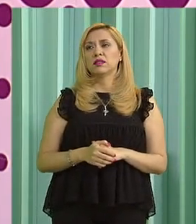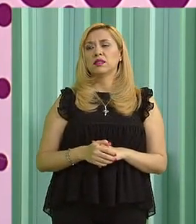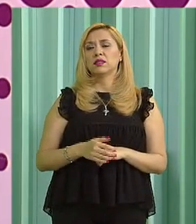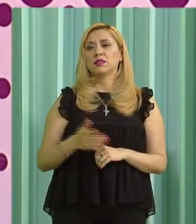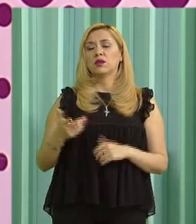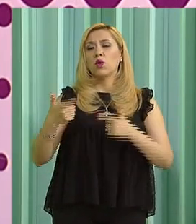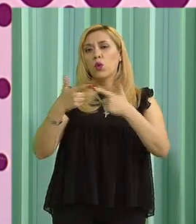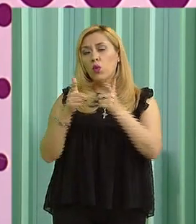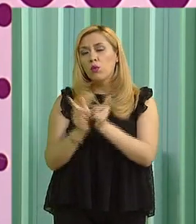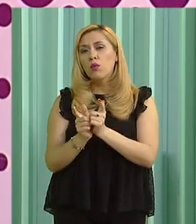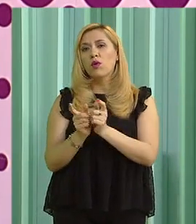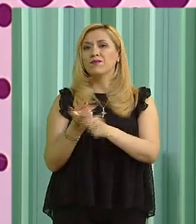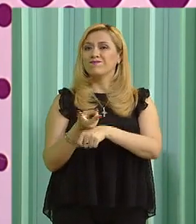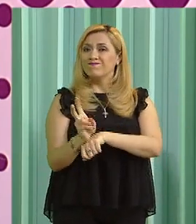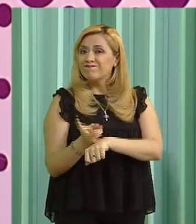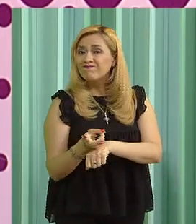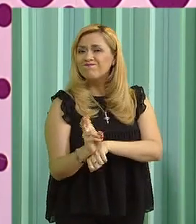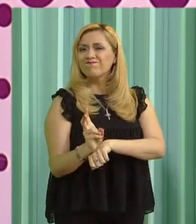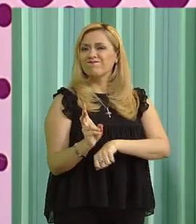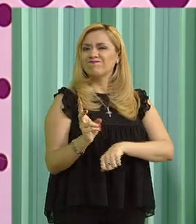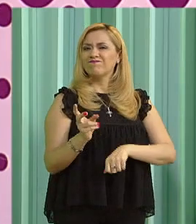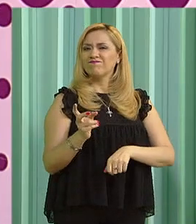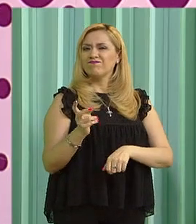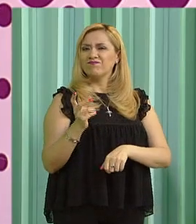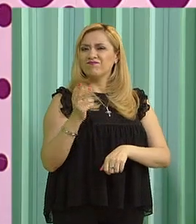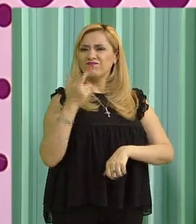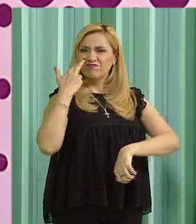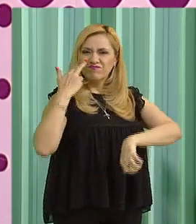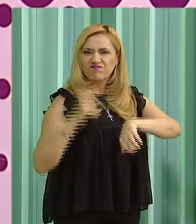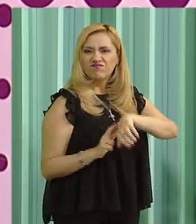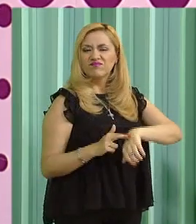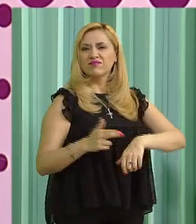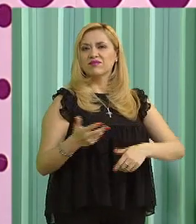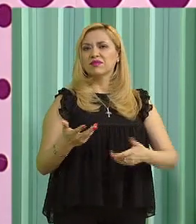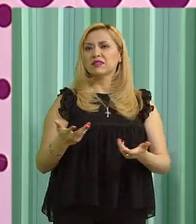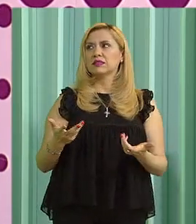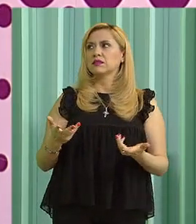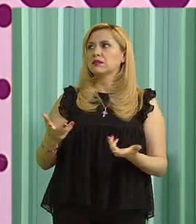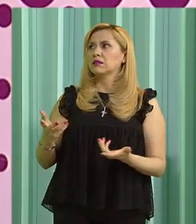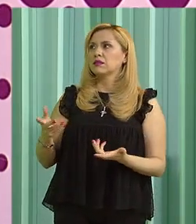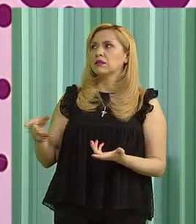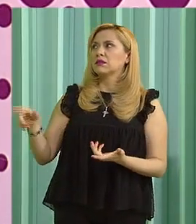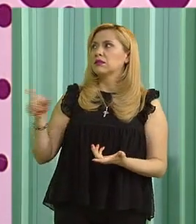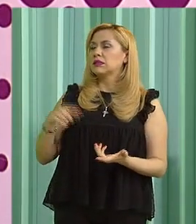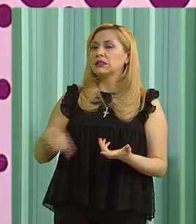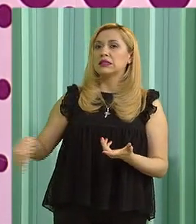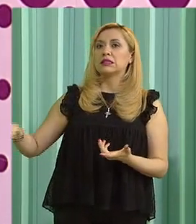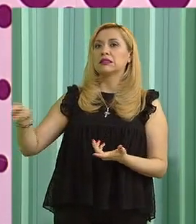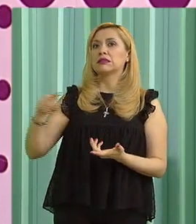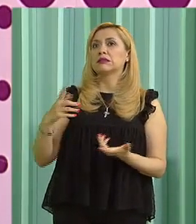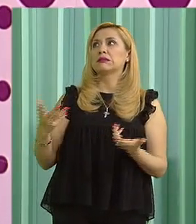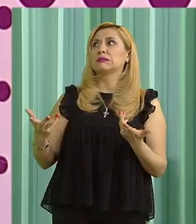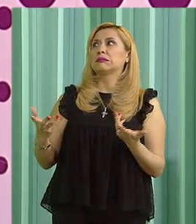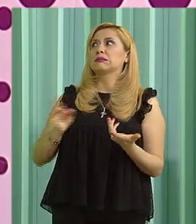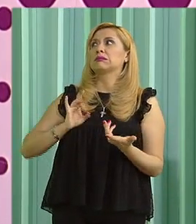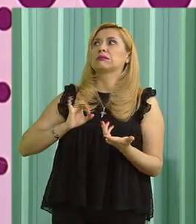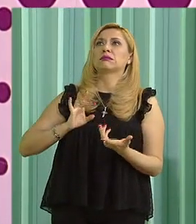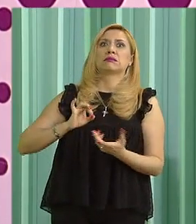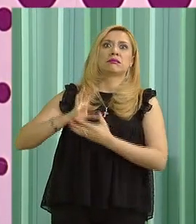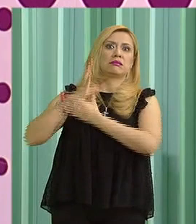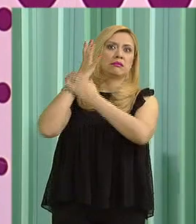los grupos, las pandillas, ¿no? Grupos criminales y pandillas que aterrorizan a la región y que